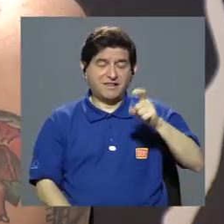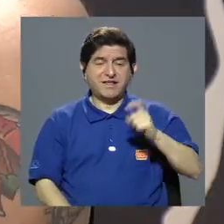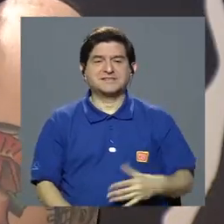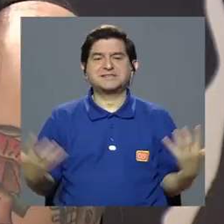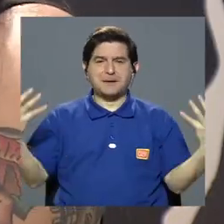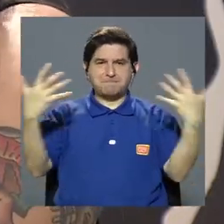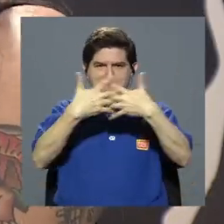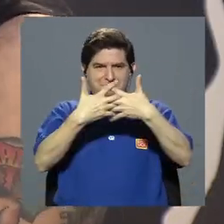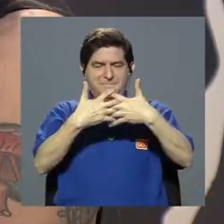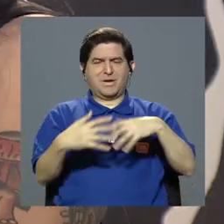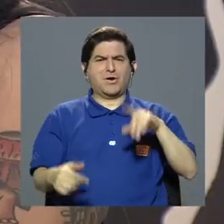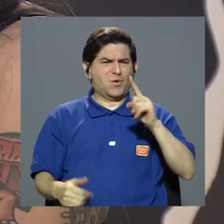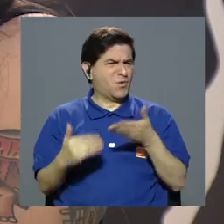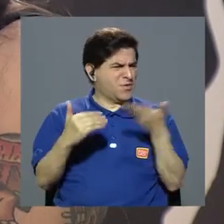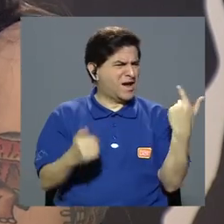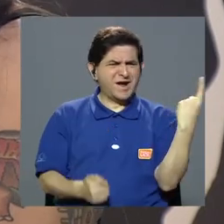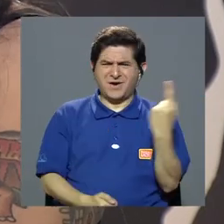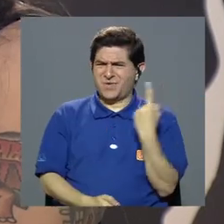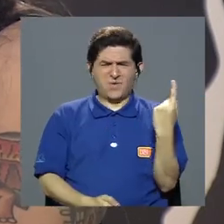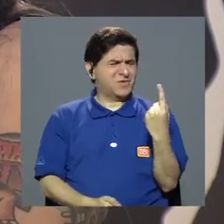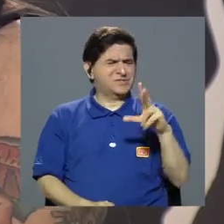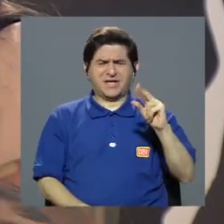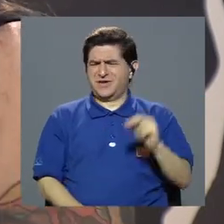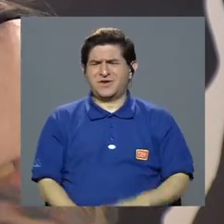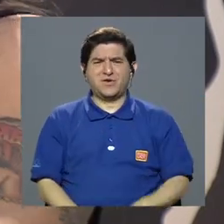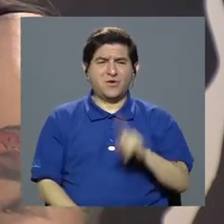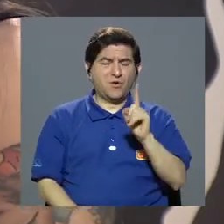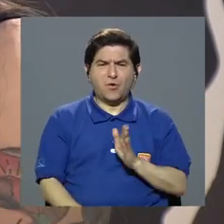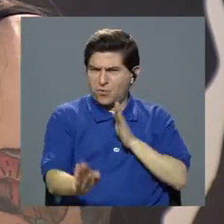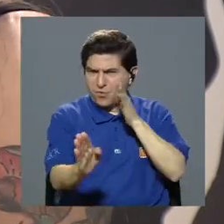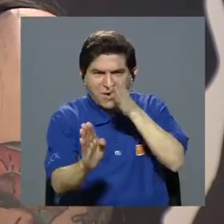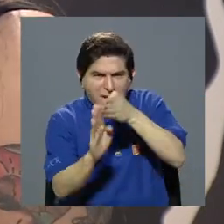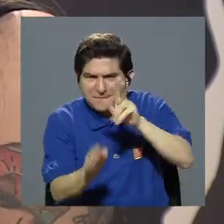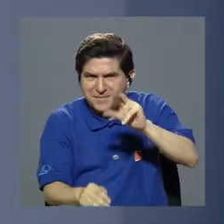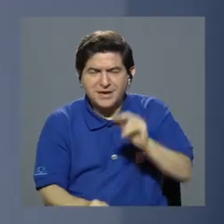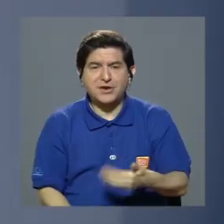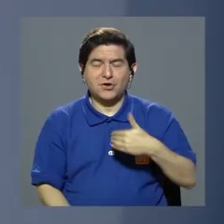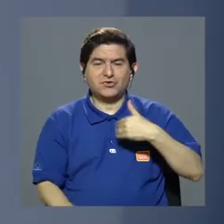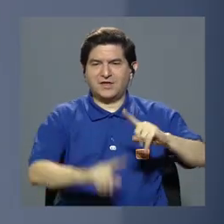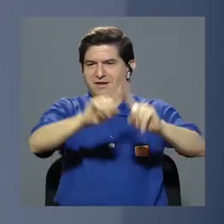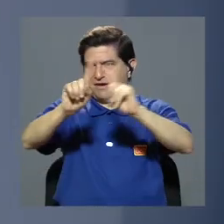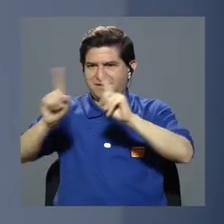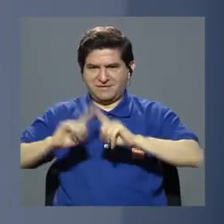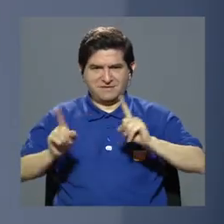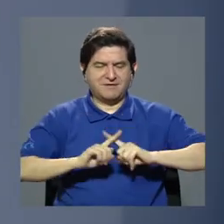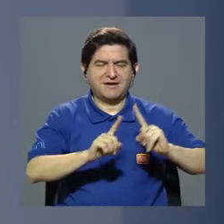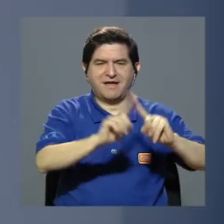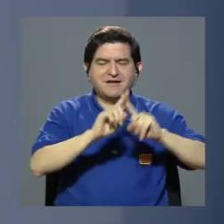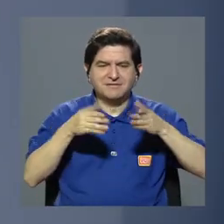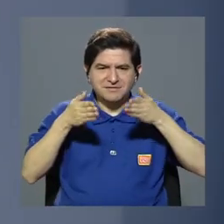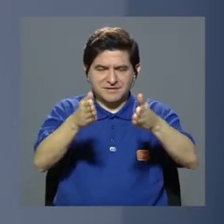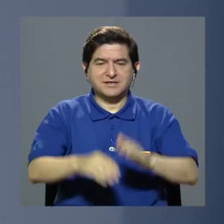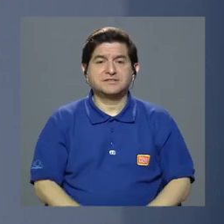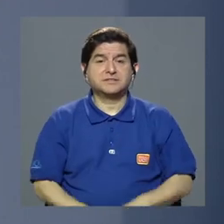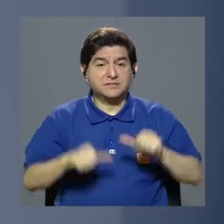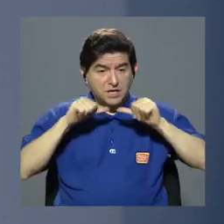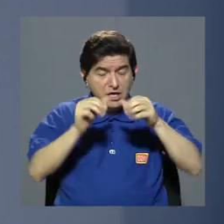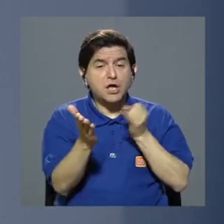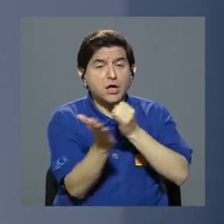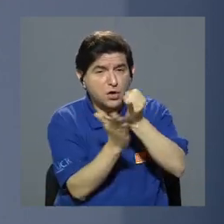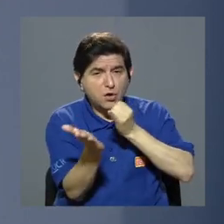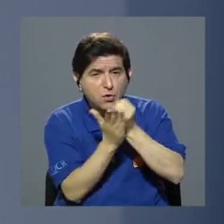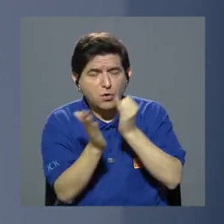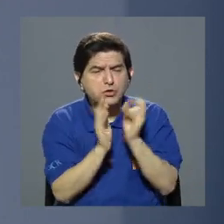que tiene que ser un híbrido no es una sola cosa no es un solo canal no es una sola dirección ya tenemos que tener diferencias hay que estar en una continua